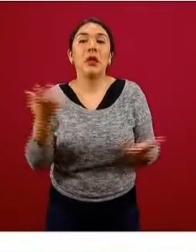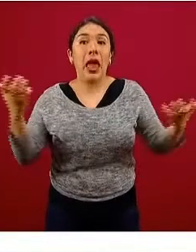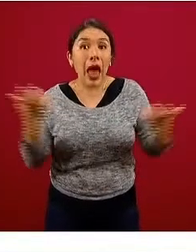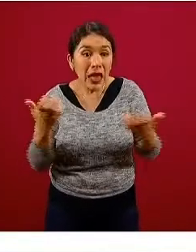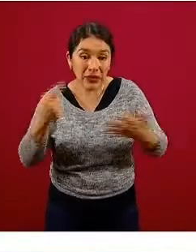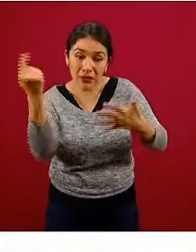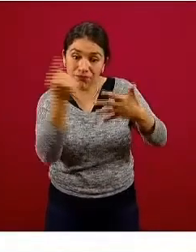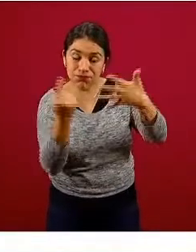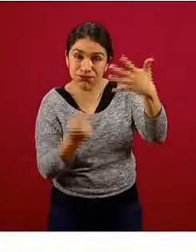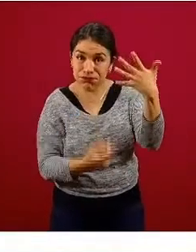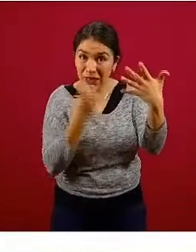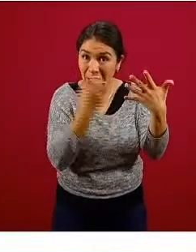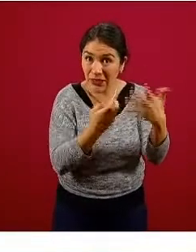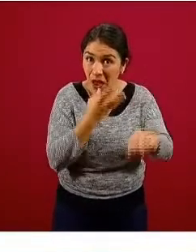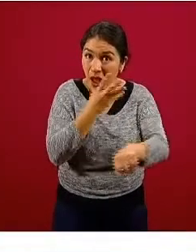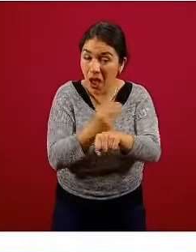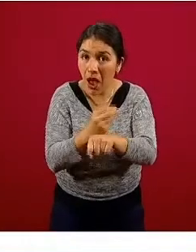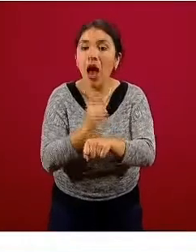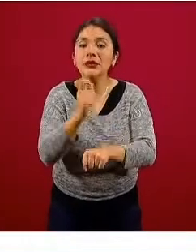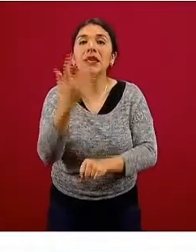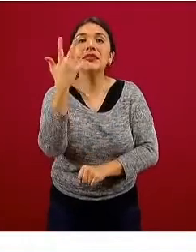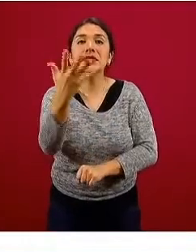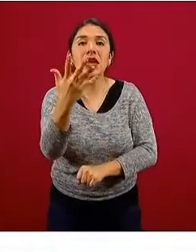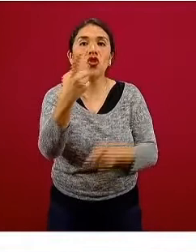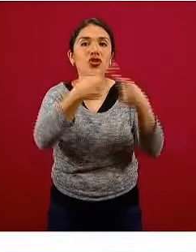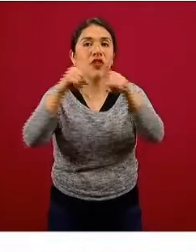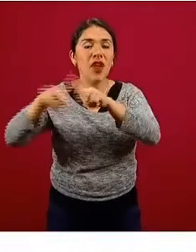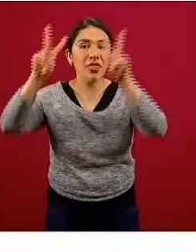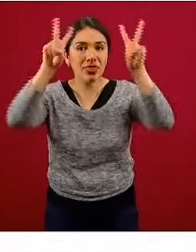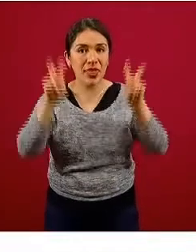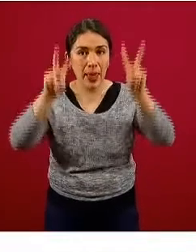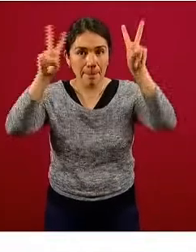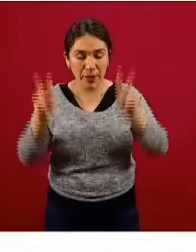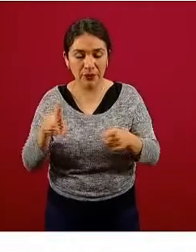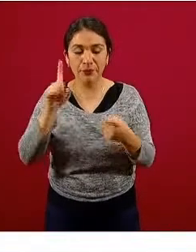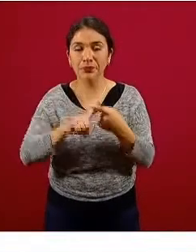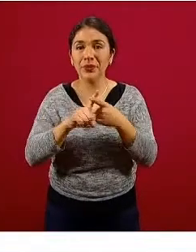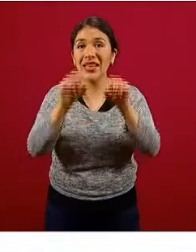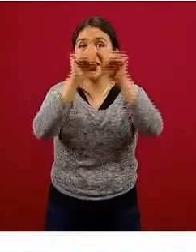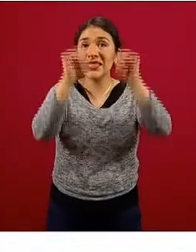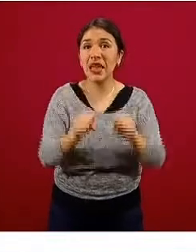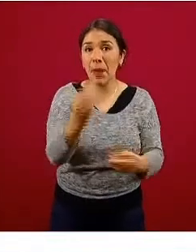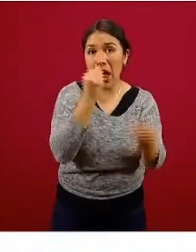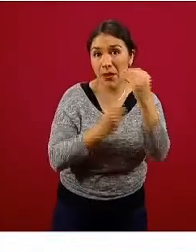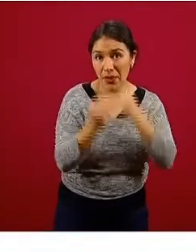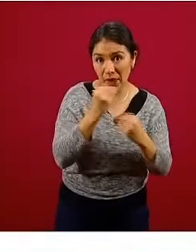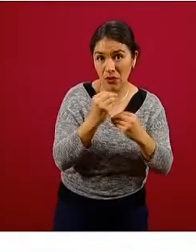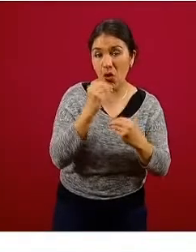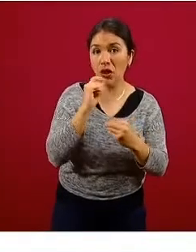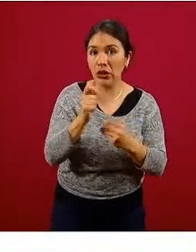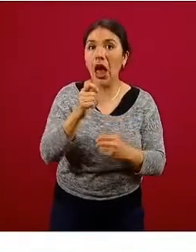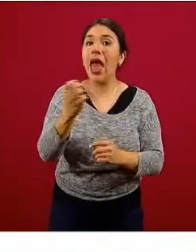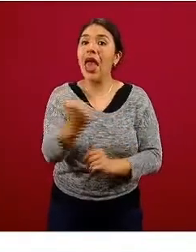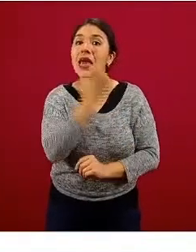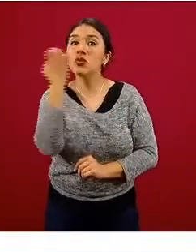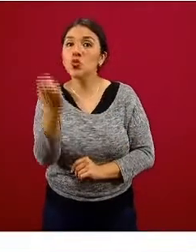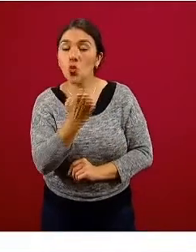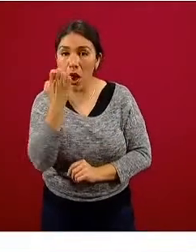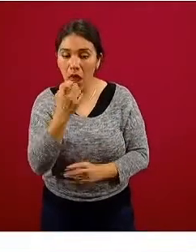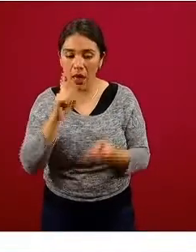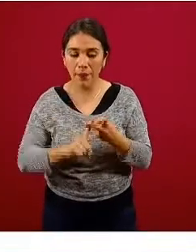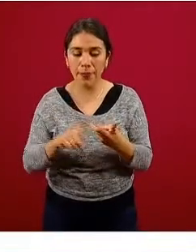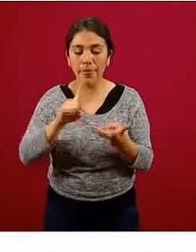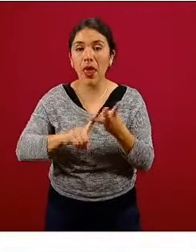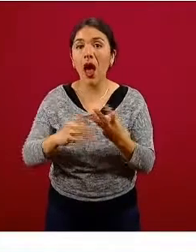las acciones, el paquete de acciones se divide en 5 temas: sistema alimentario, entorno escolar,